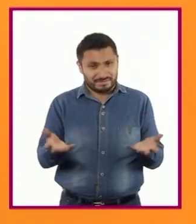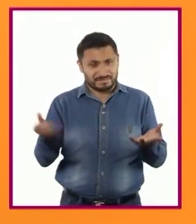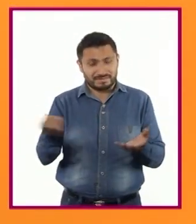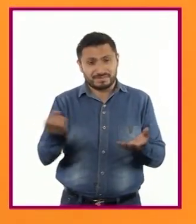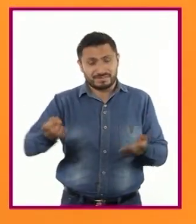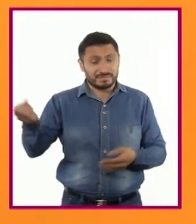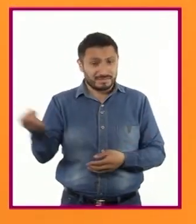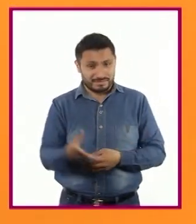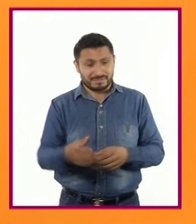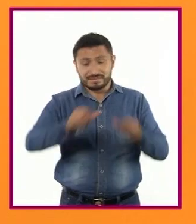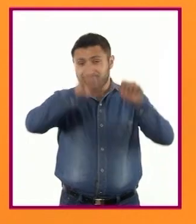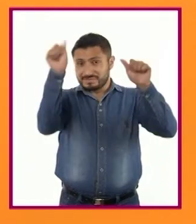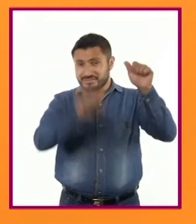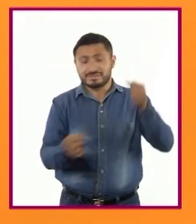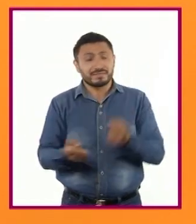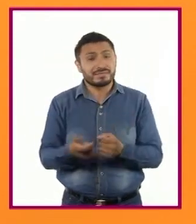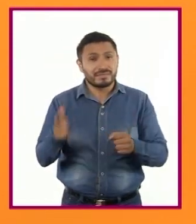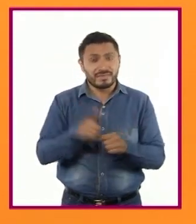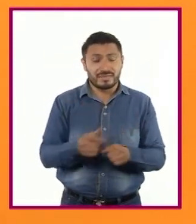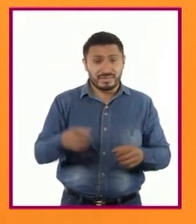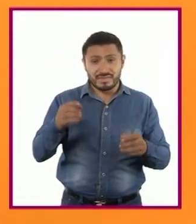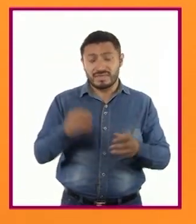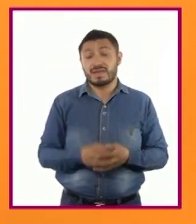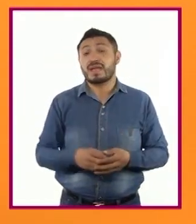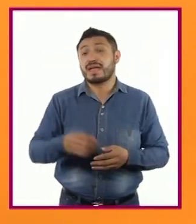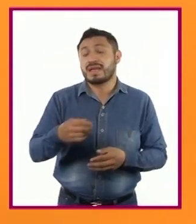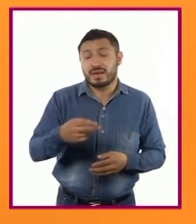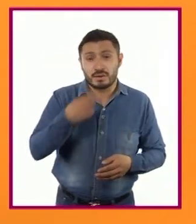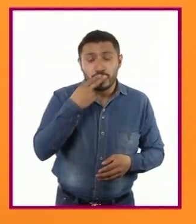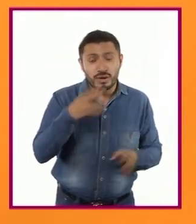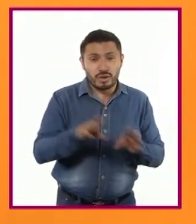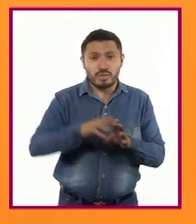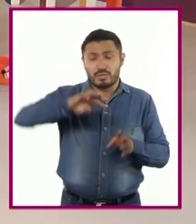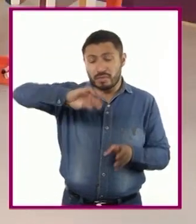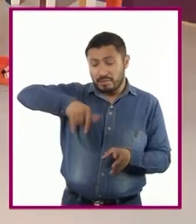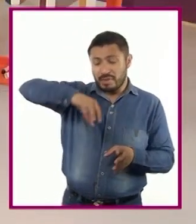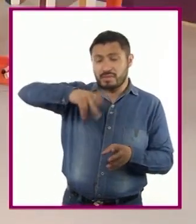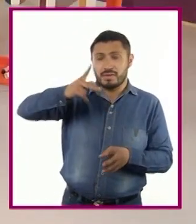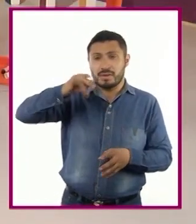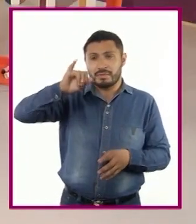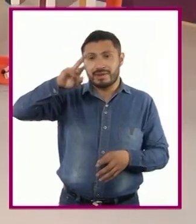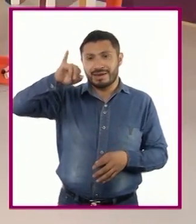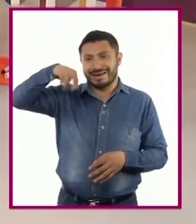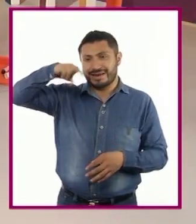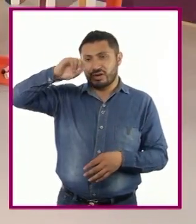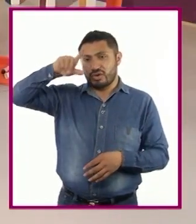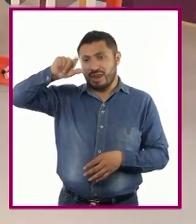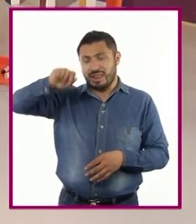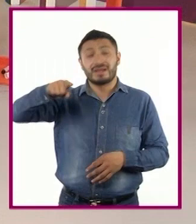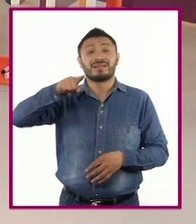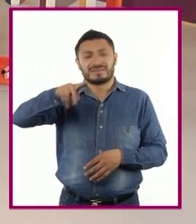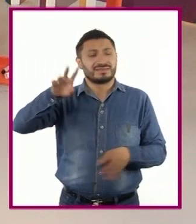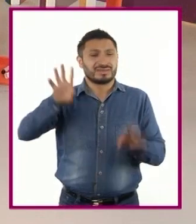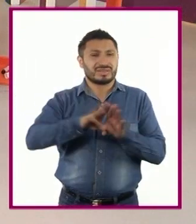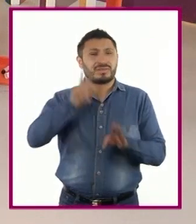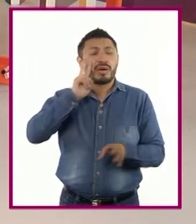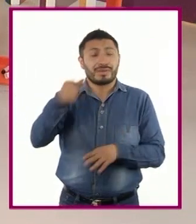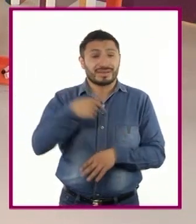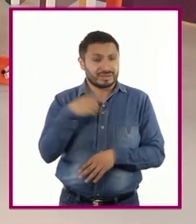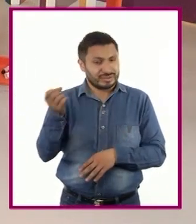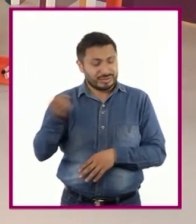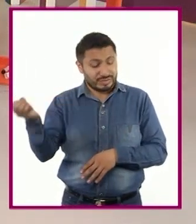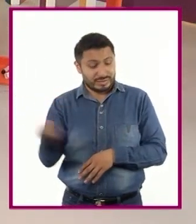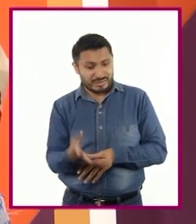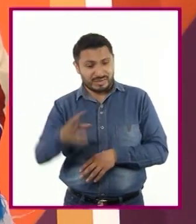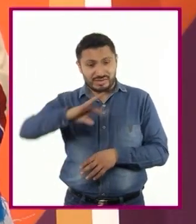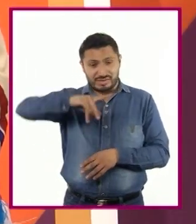artístico y social cubo y lo usaremos como pirinola. ¿Te parece si solo yo giro este cubo